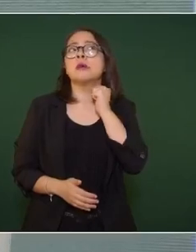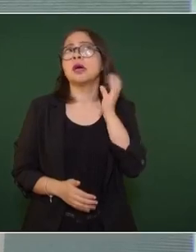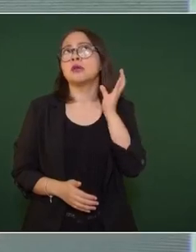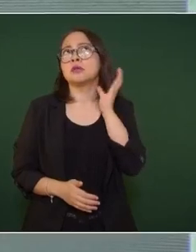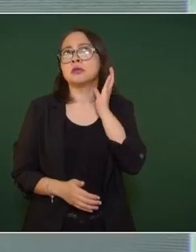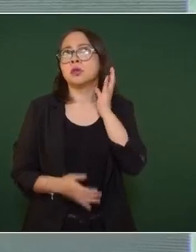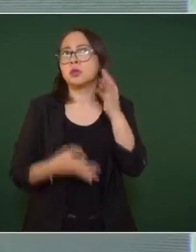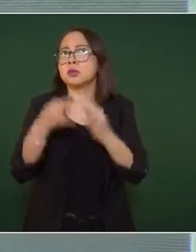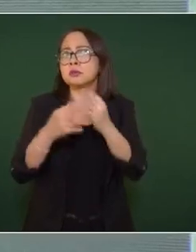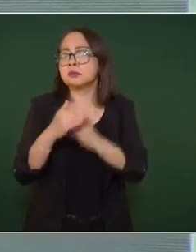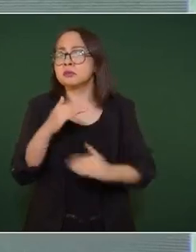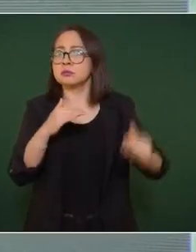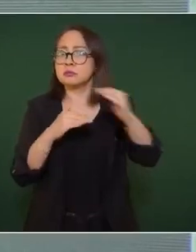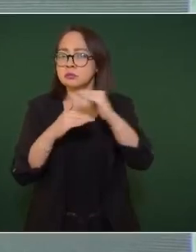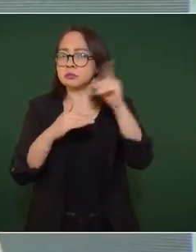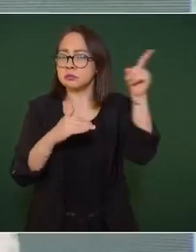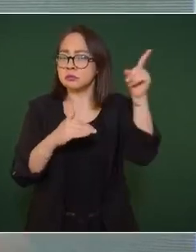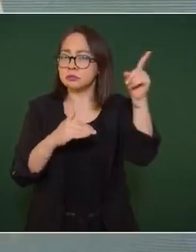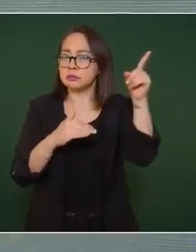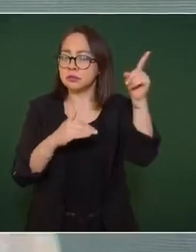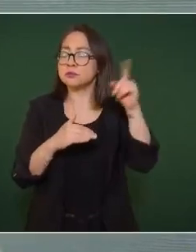donde estuvo